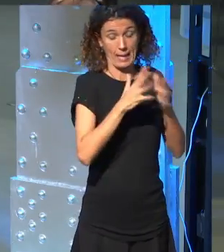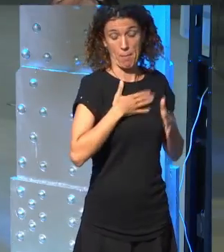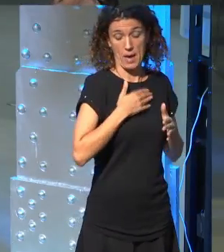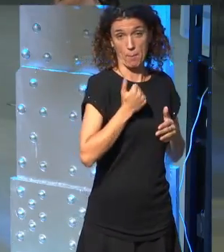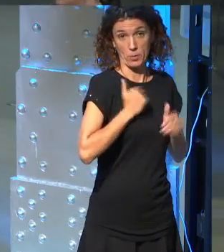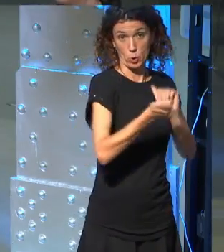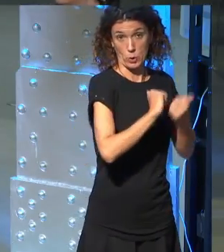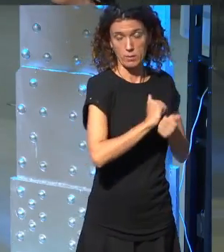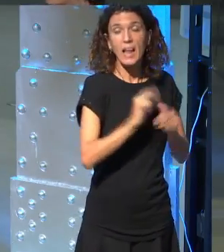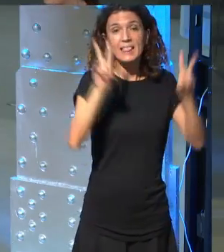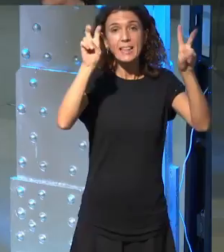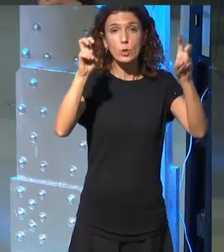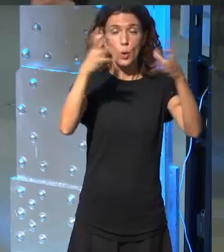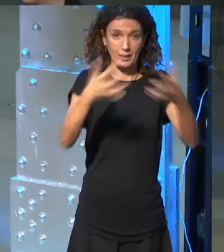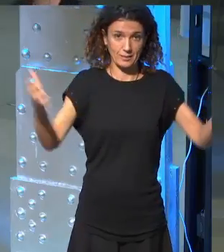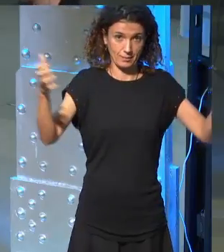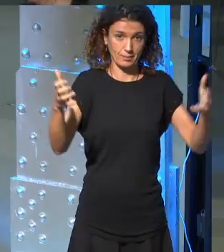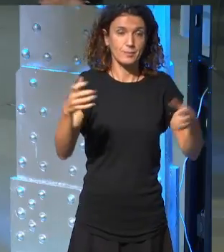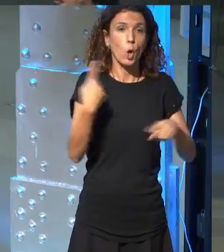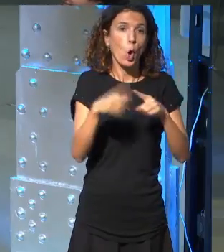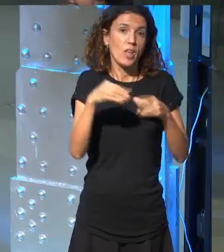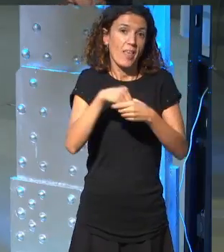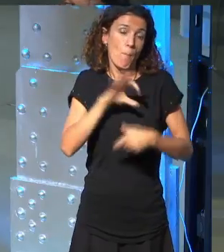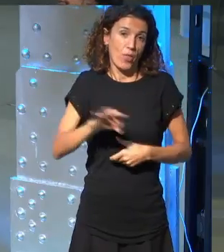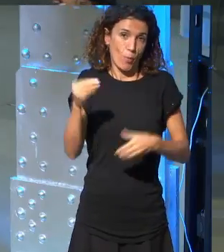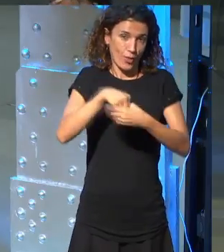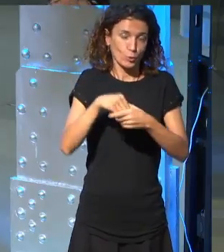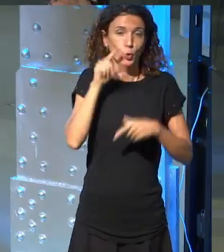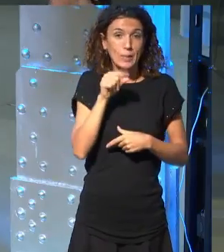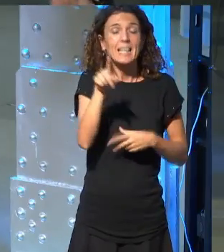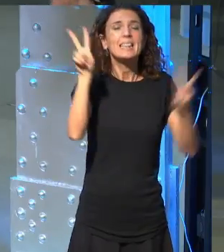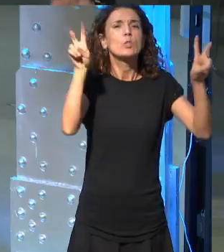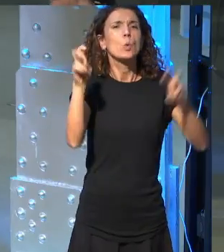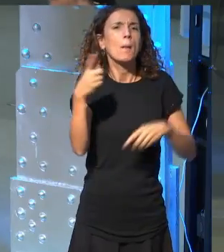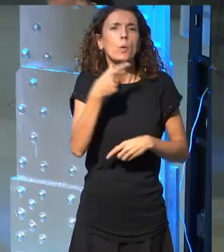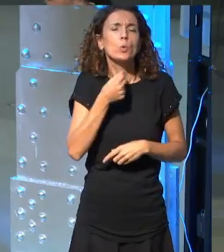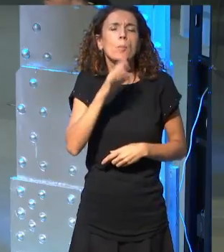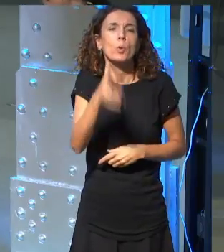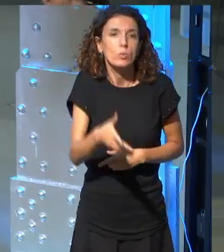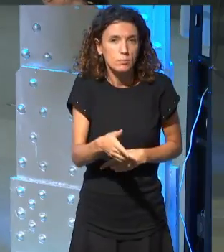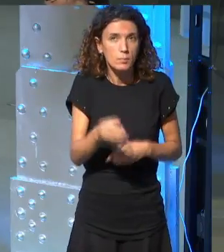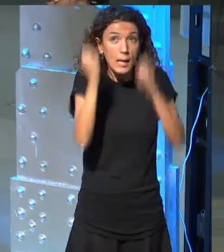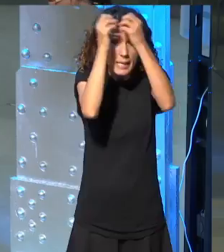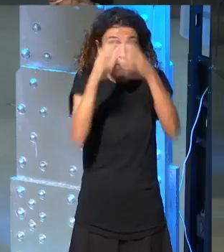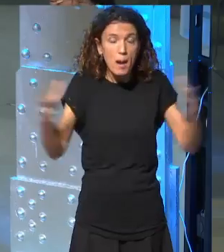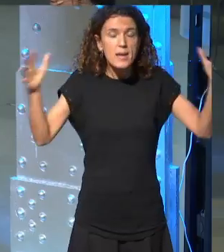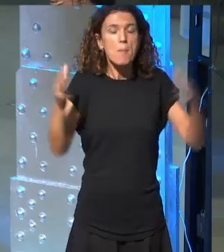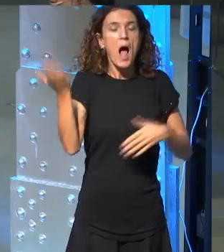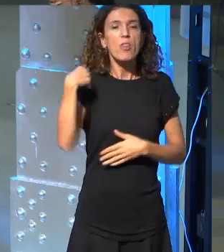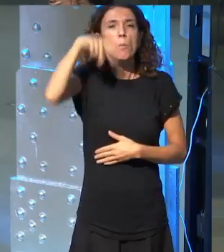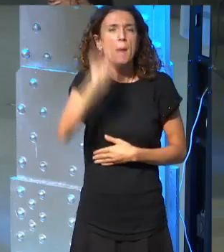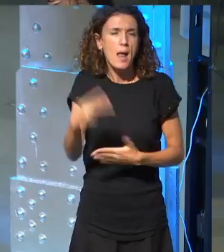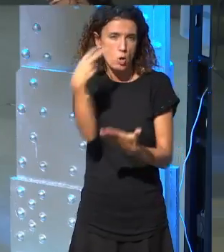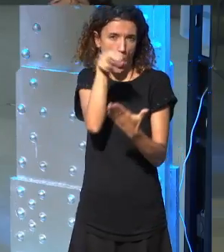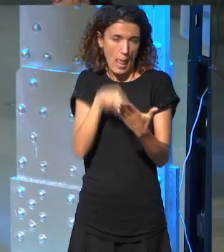denunciar, bueno, pues lo que hice el titular, ¿no? Las cosas de Podemos en Twitter. Entonces, claro, yo este titular lo que me gusta mucho es imaginarme que lo leo hace un mes.